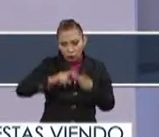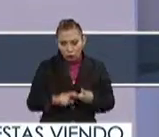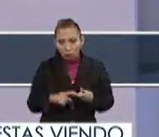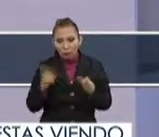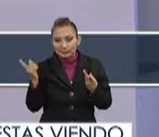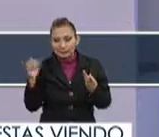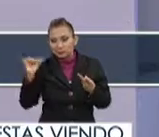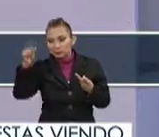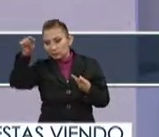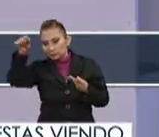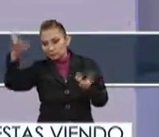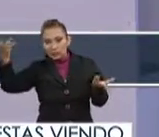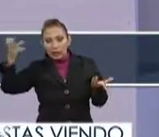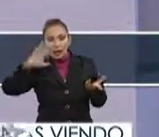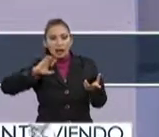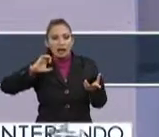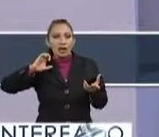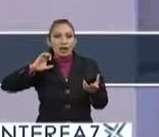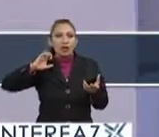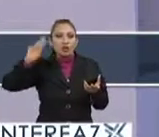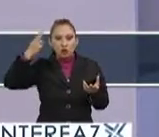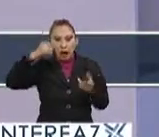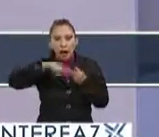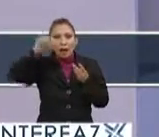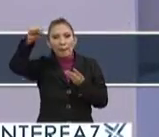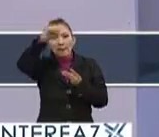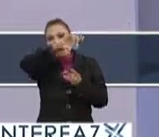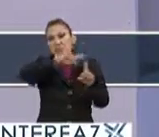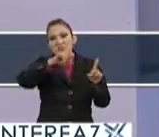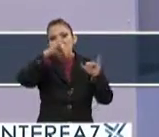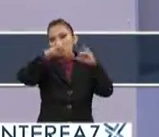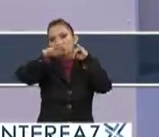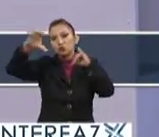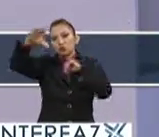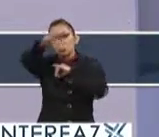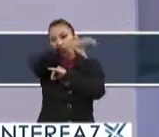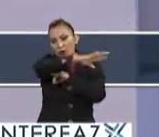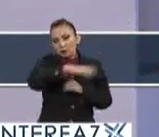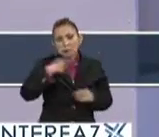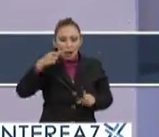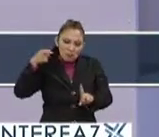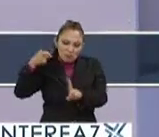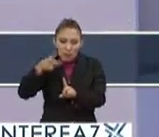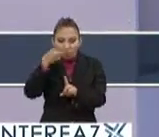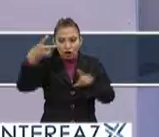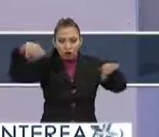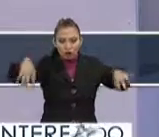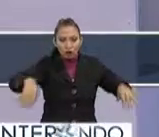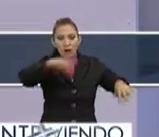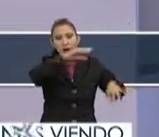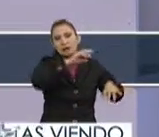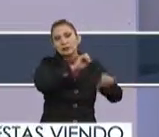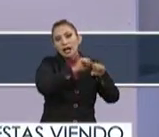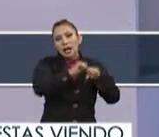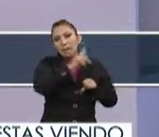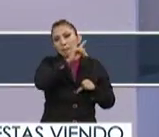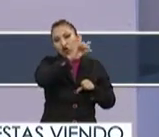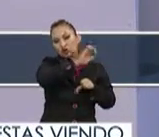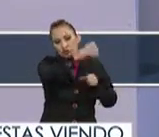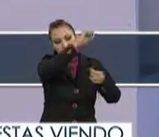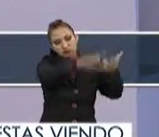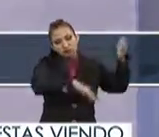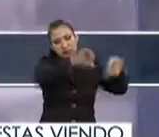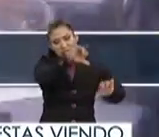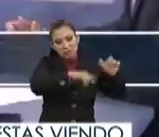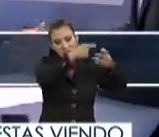Tlatelolco, ¿no? En la Carlos Chávez de la UNAM, también con muchas instituciones colaboramos. Pero principalmente en la Sala de Ponce y en el MUNAL, ¿no? Sí, hablando